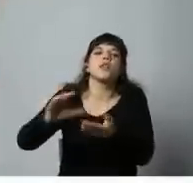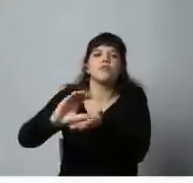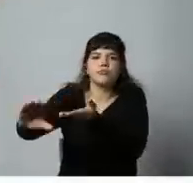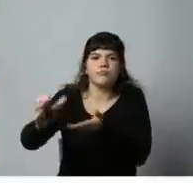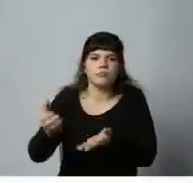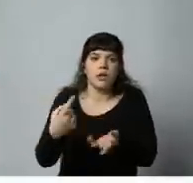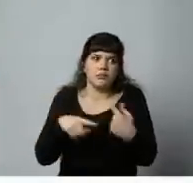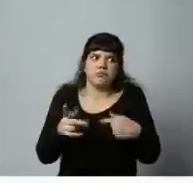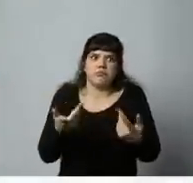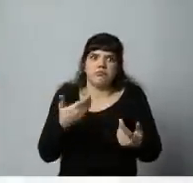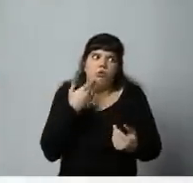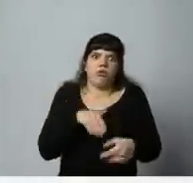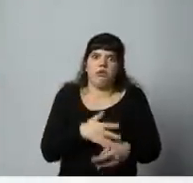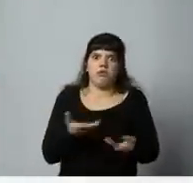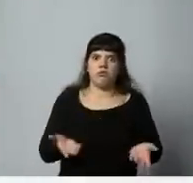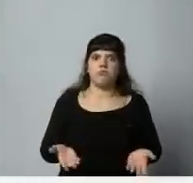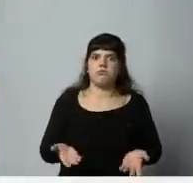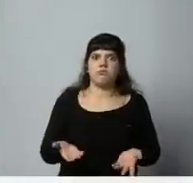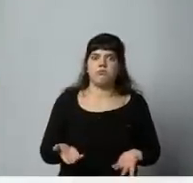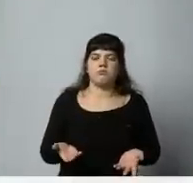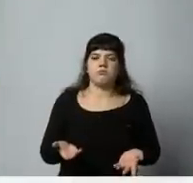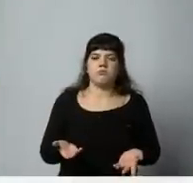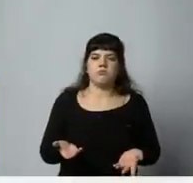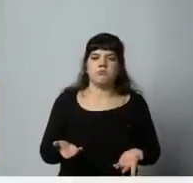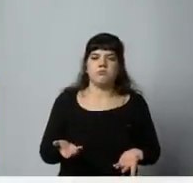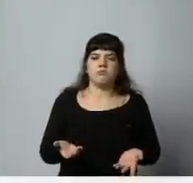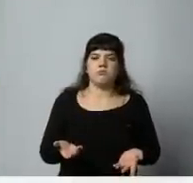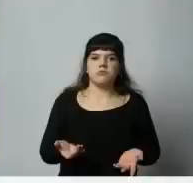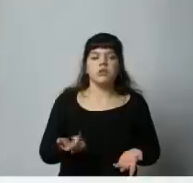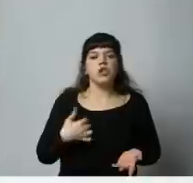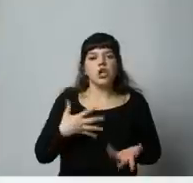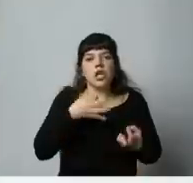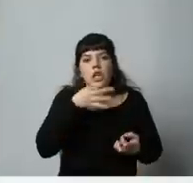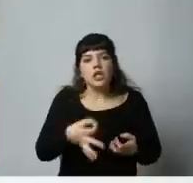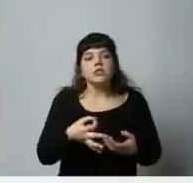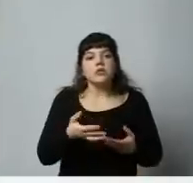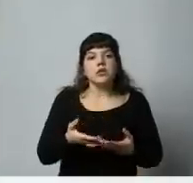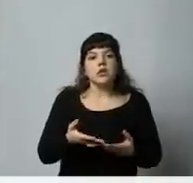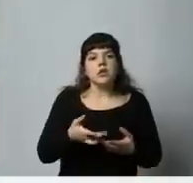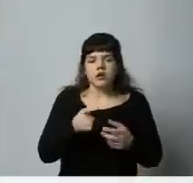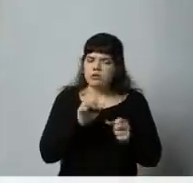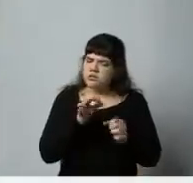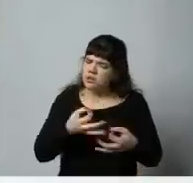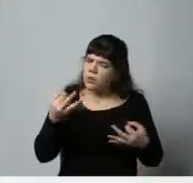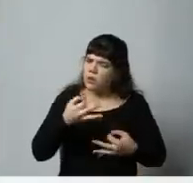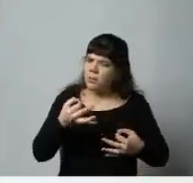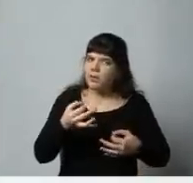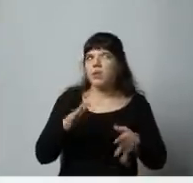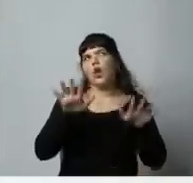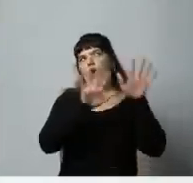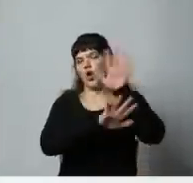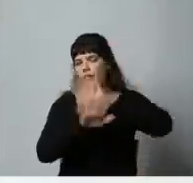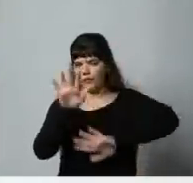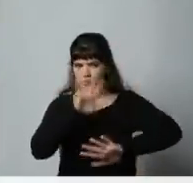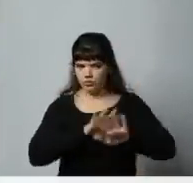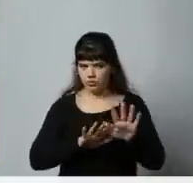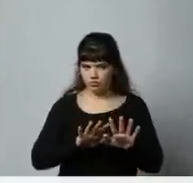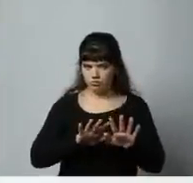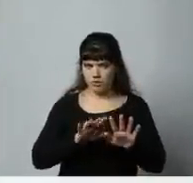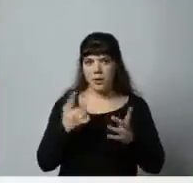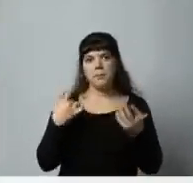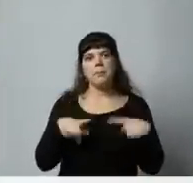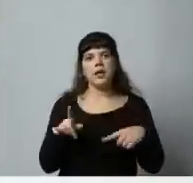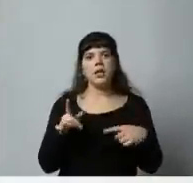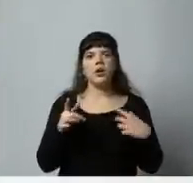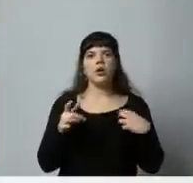es inexplicable Yo quiero decir que es muy posible que haya sido una confusión entonces digo